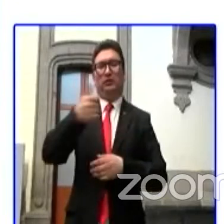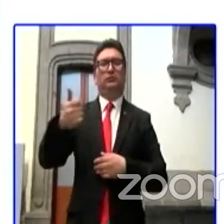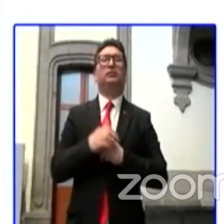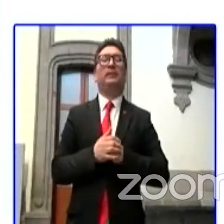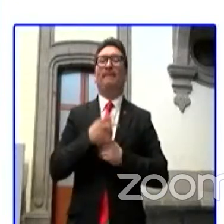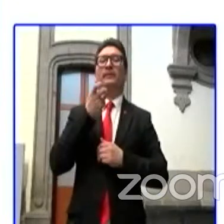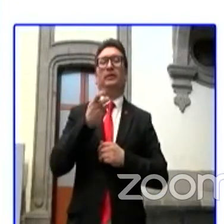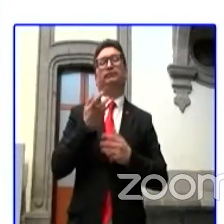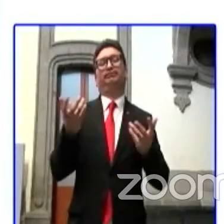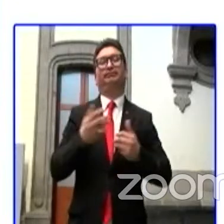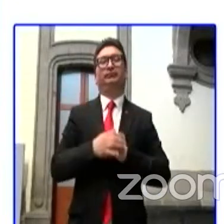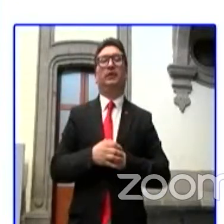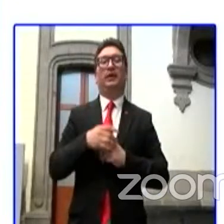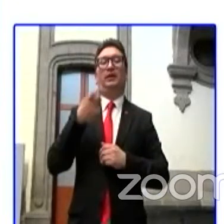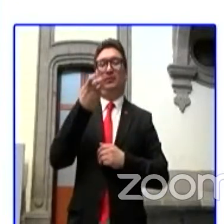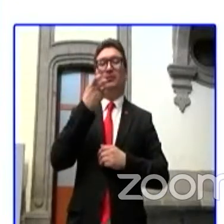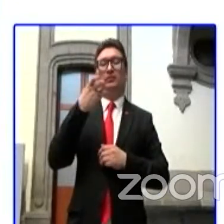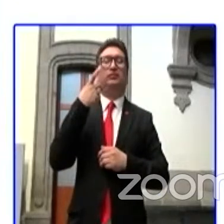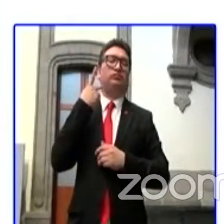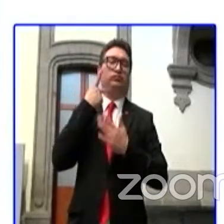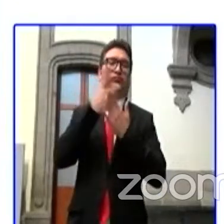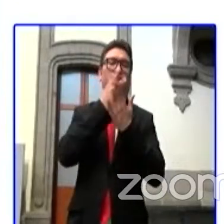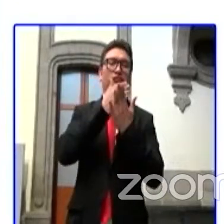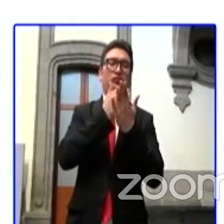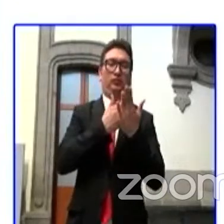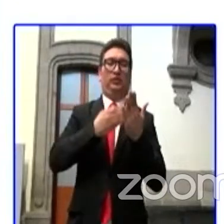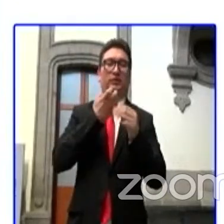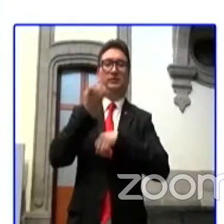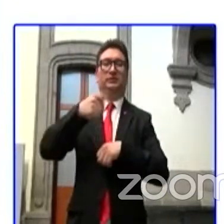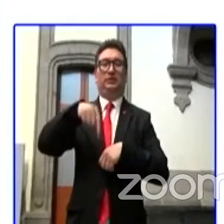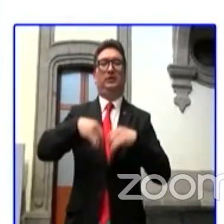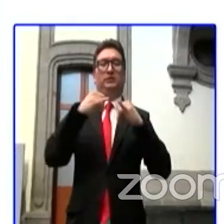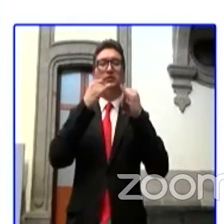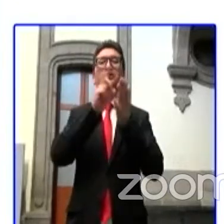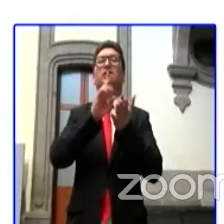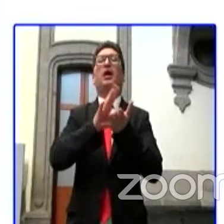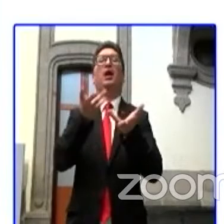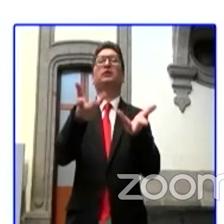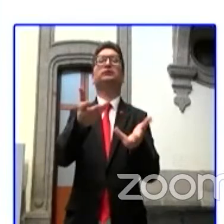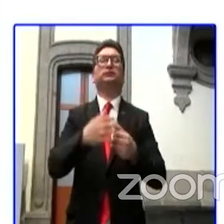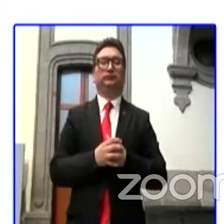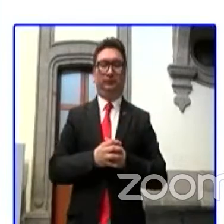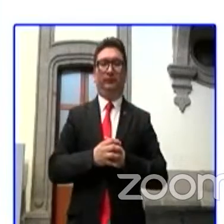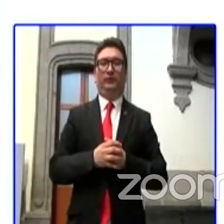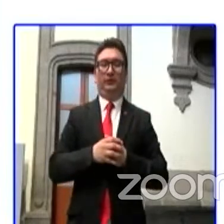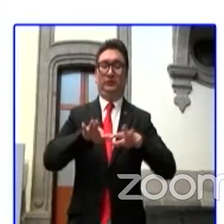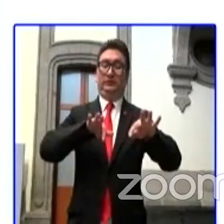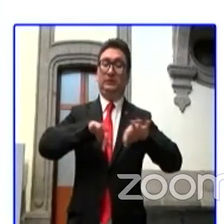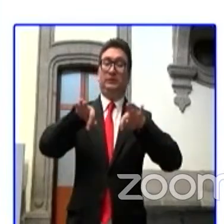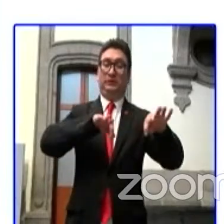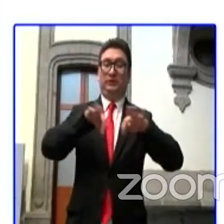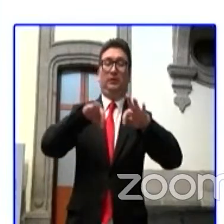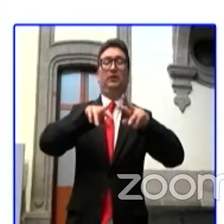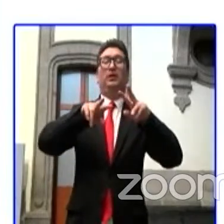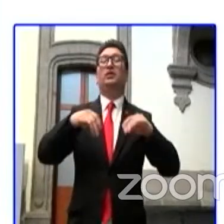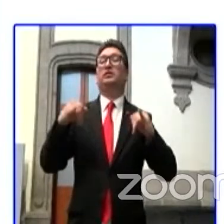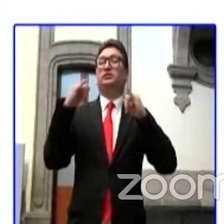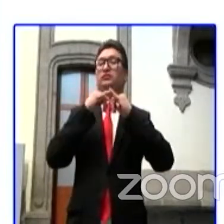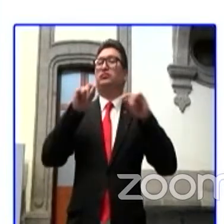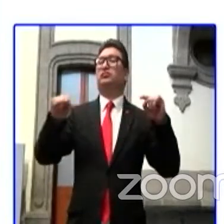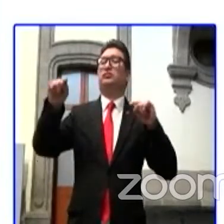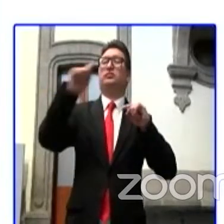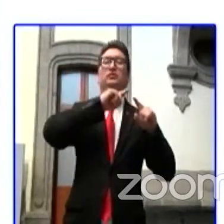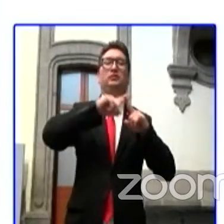Entonces, de parte de la política que estamos manejando en el instituto es de trabajar de manera transversal, vigilando que se